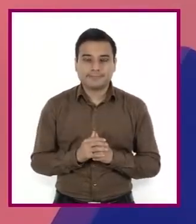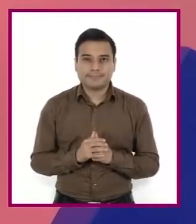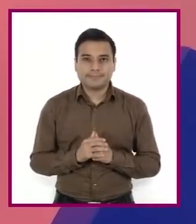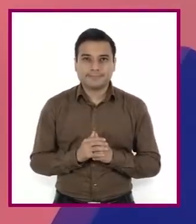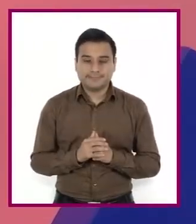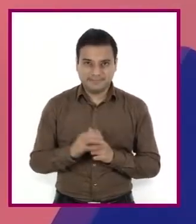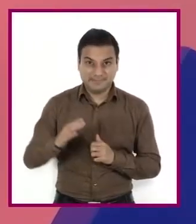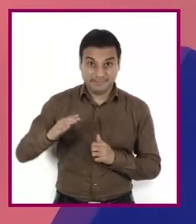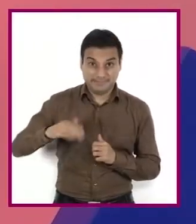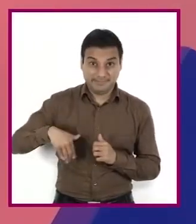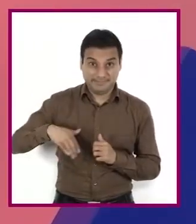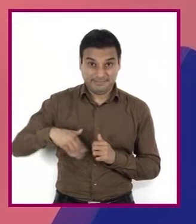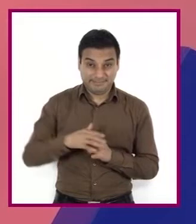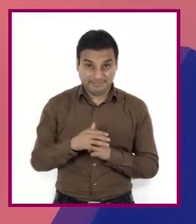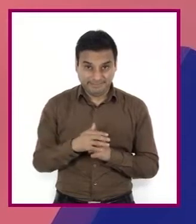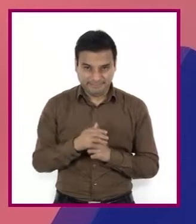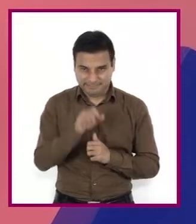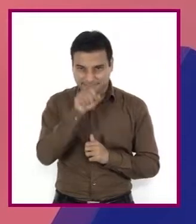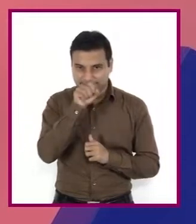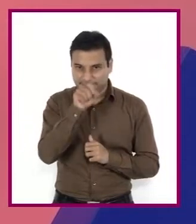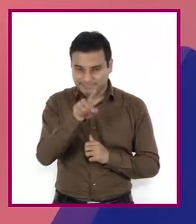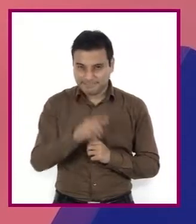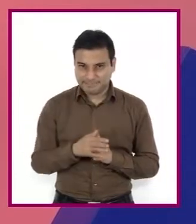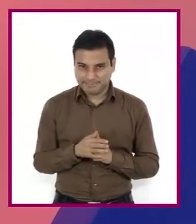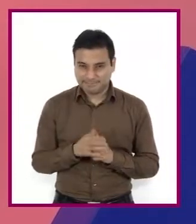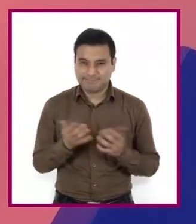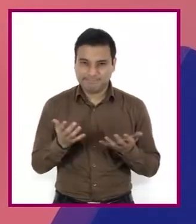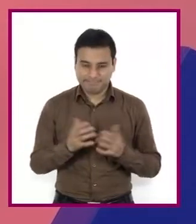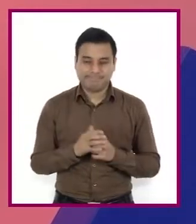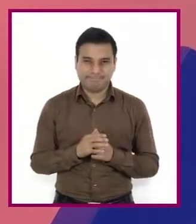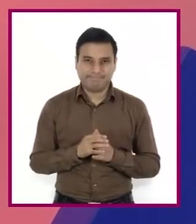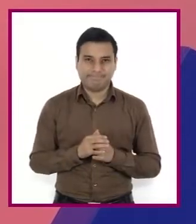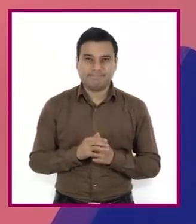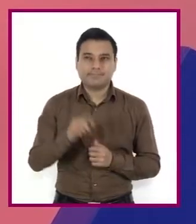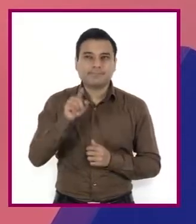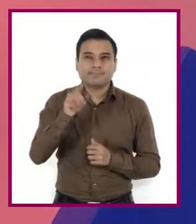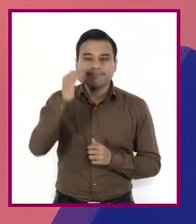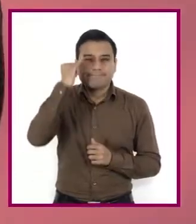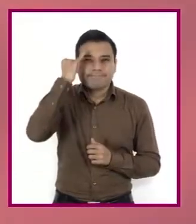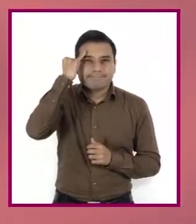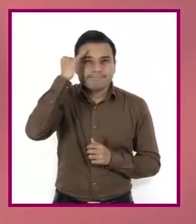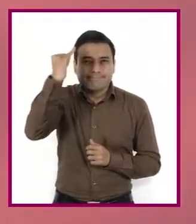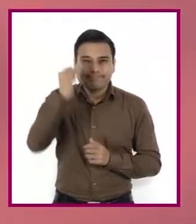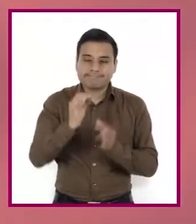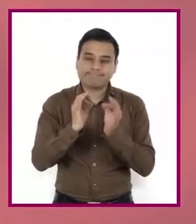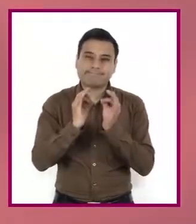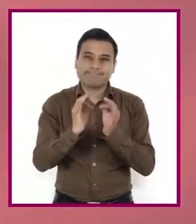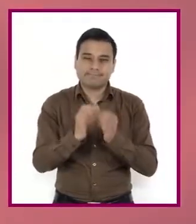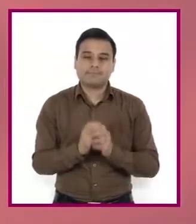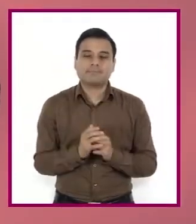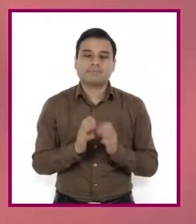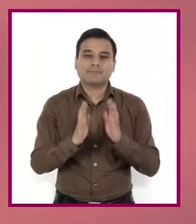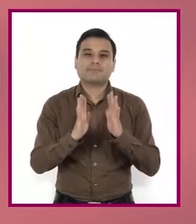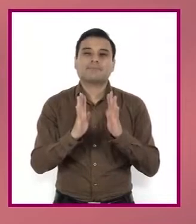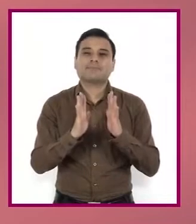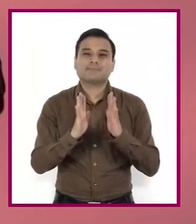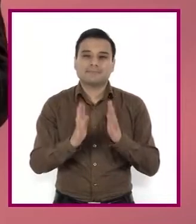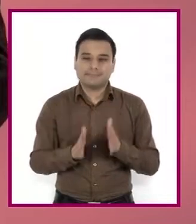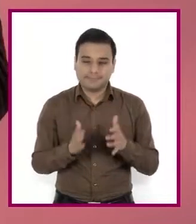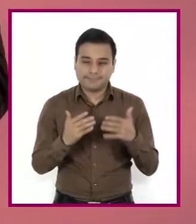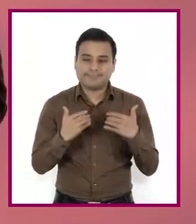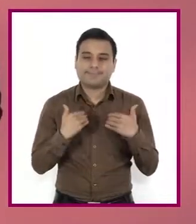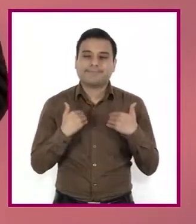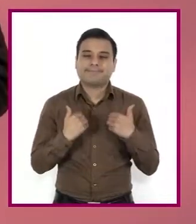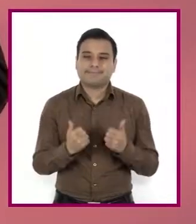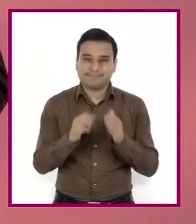que vimos, sea una creación auténtica, no bloques aislados. Ya me va quedando claro